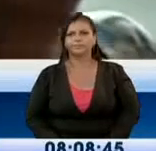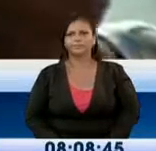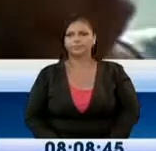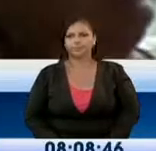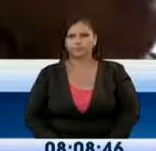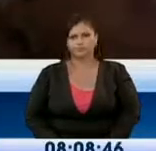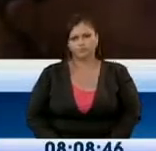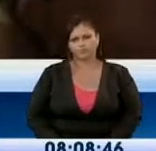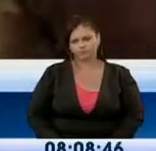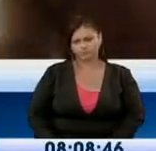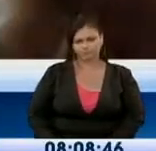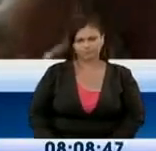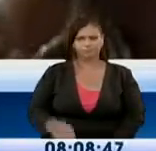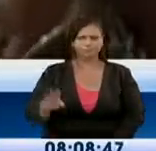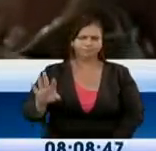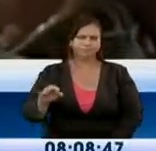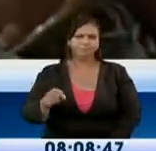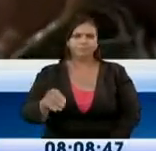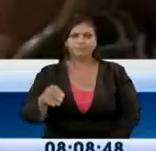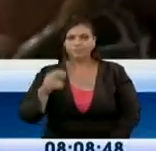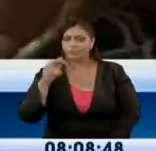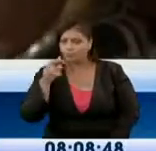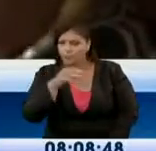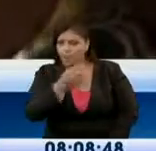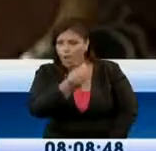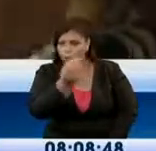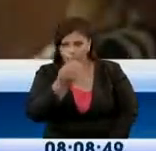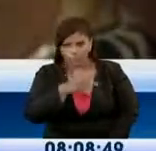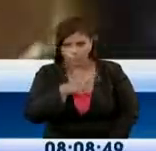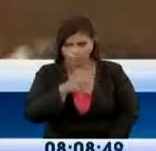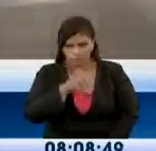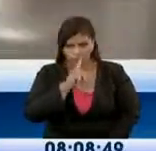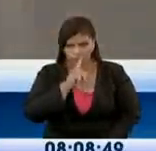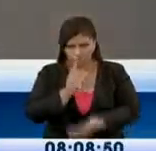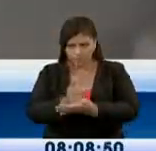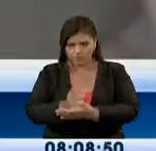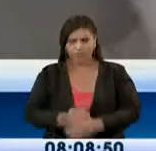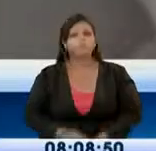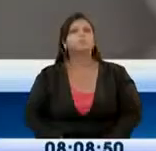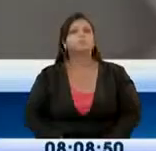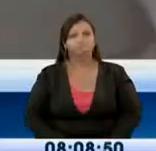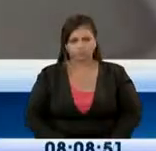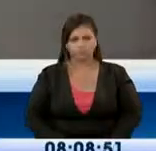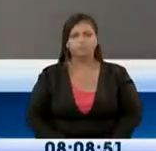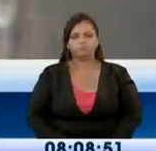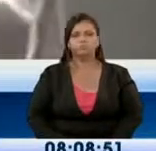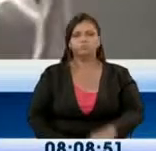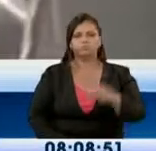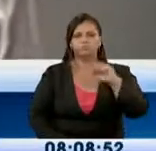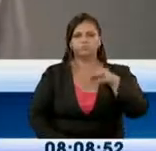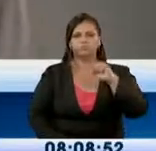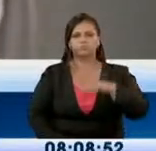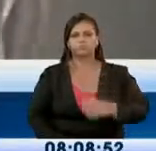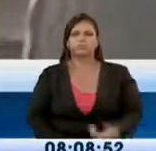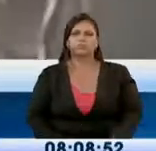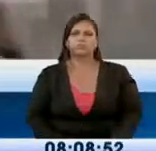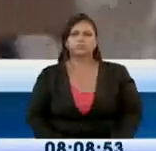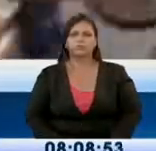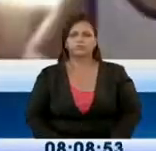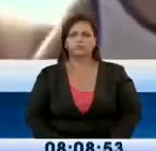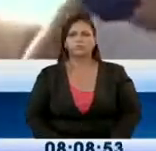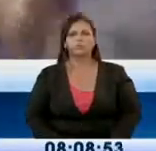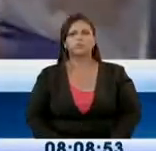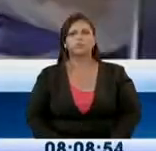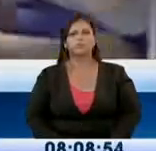pasajeros, ¿es cierto? Sí. ¿Qué me decía? No, porque hay mucha droga, pues se ve también en los chicos